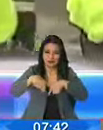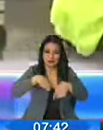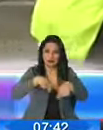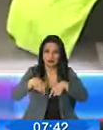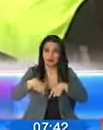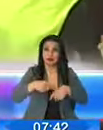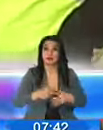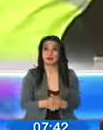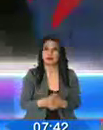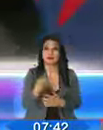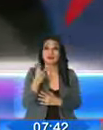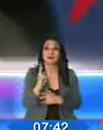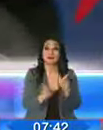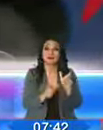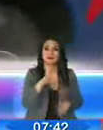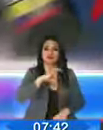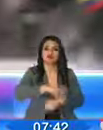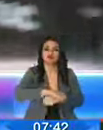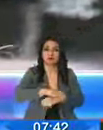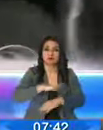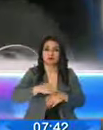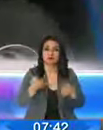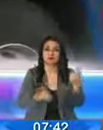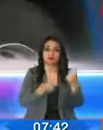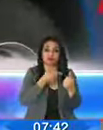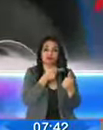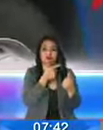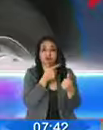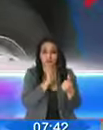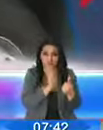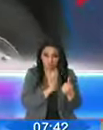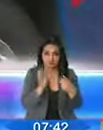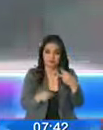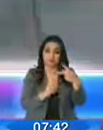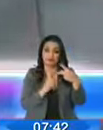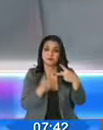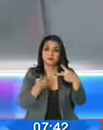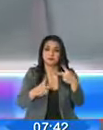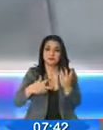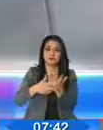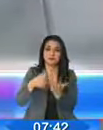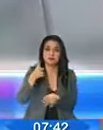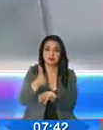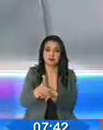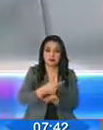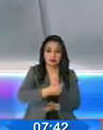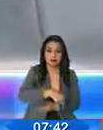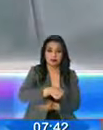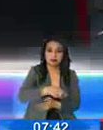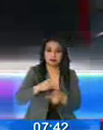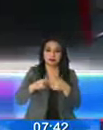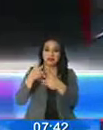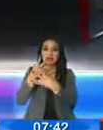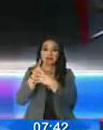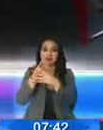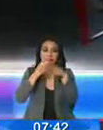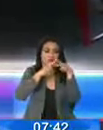aprendió a 16 personas por conducir en estado de embriaguez. Además, en las terminales de Quitumbe y Carcelén, se